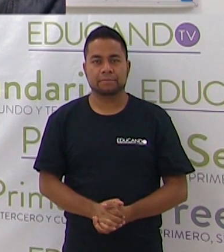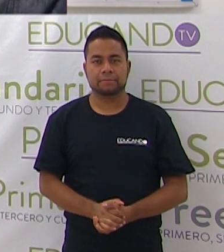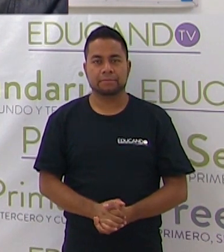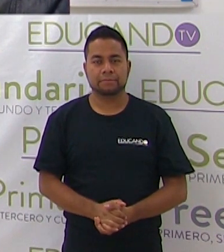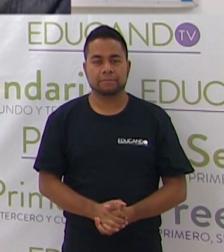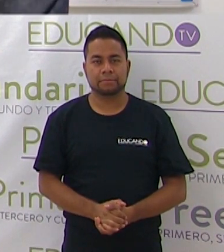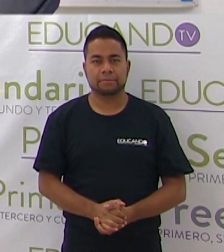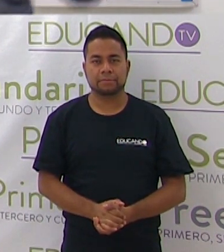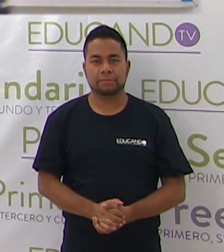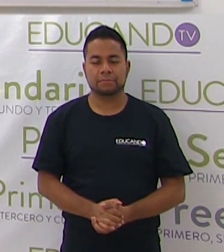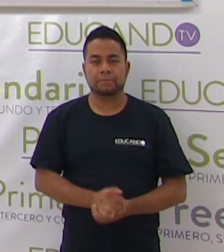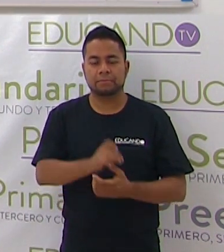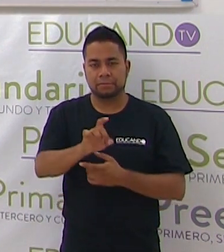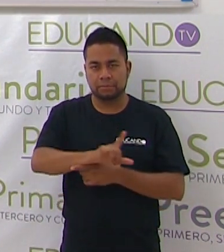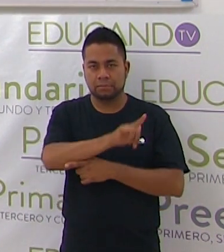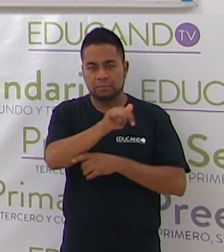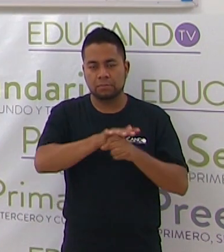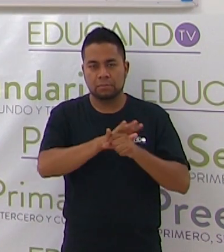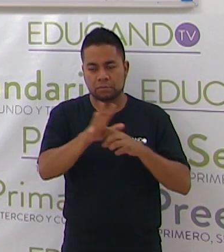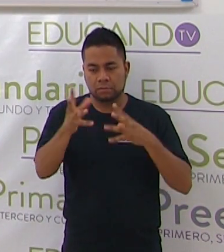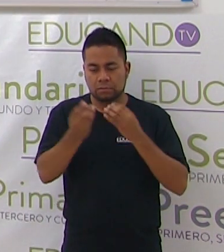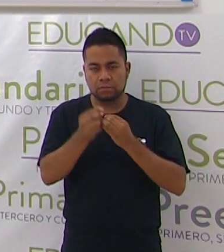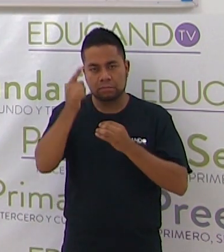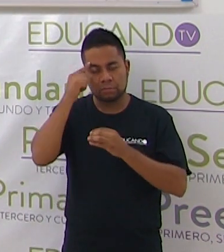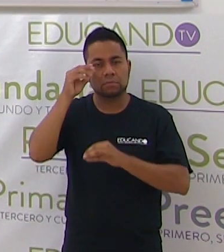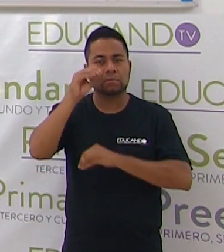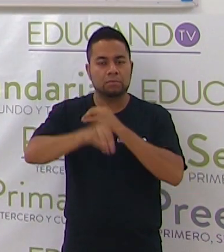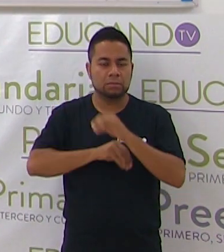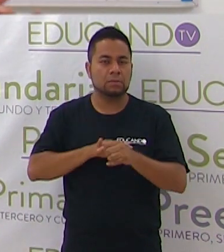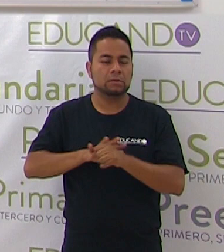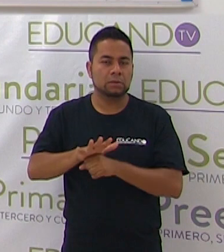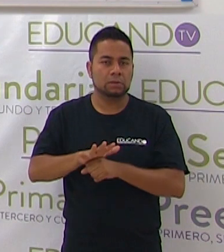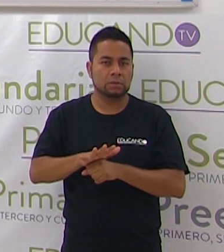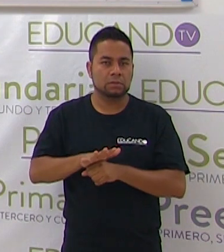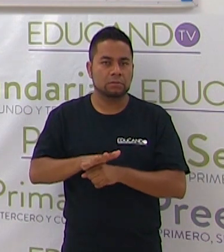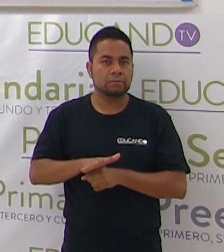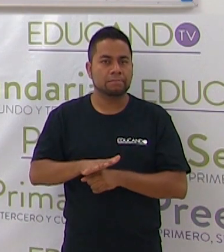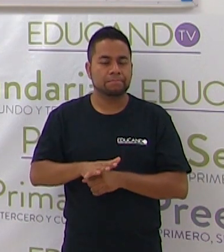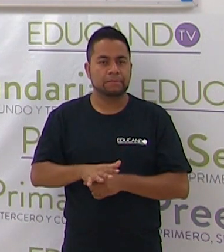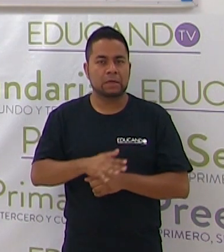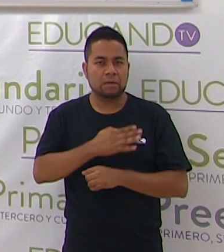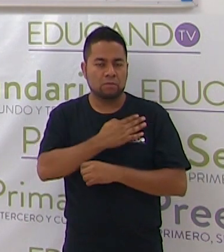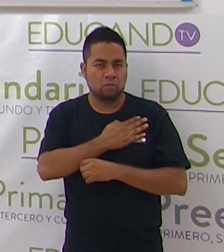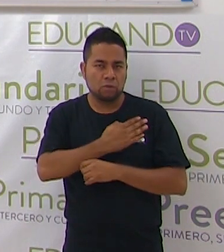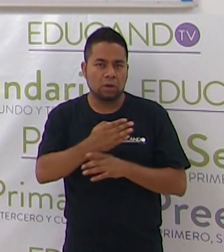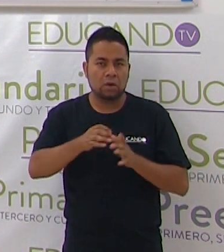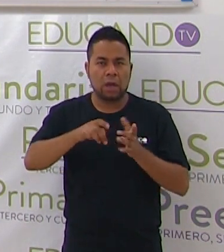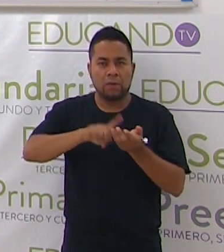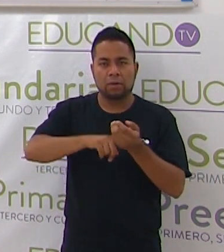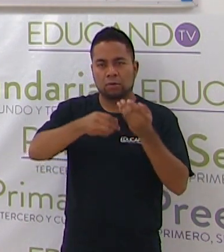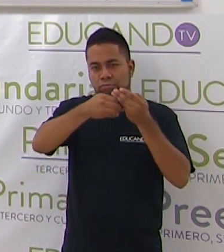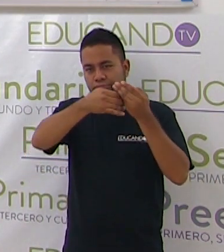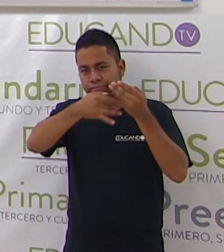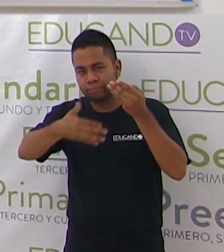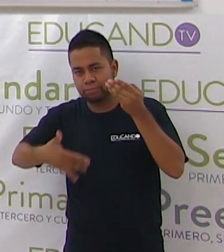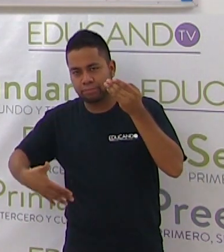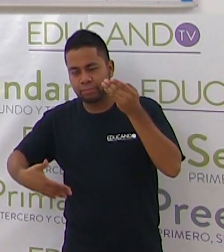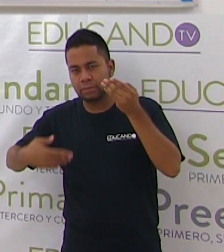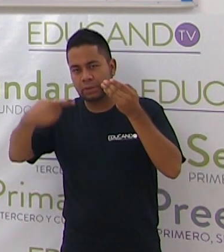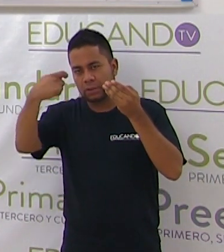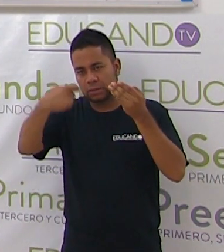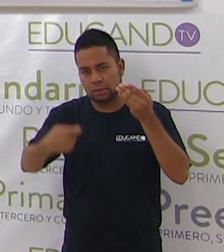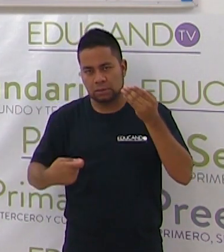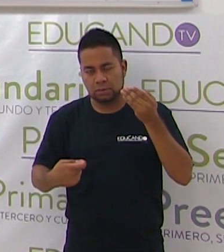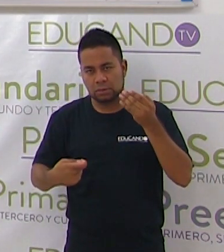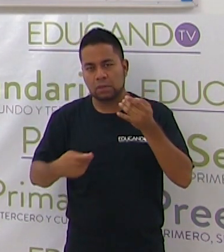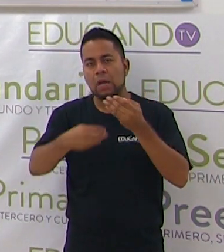Después, ¿qué construimos juntos? Bueno, la estructura.